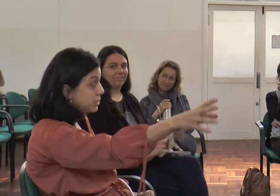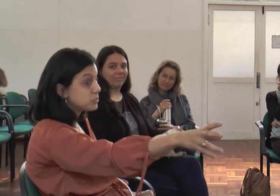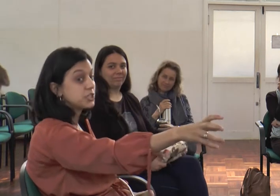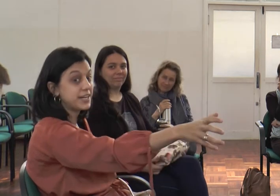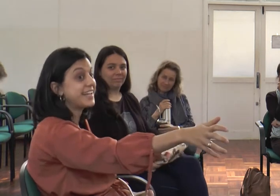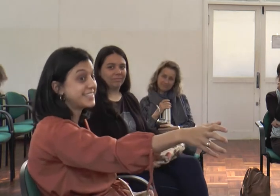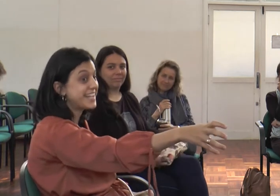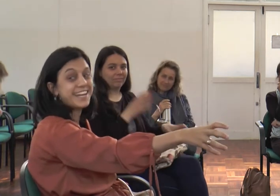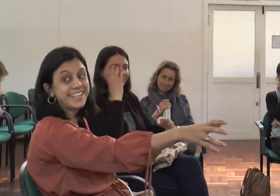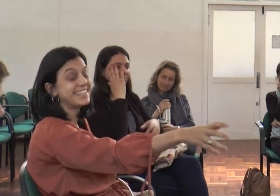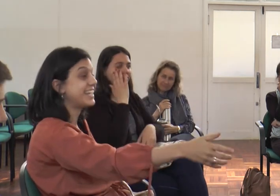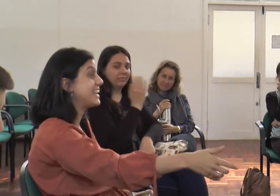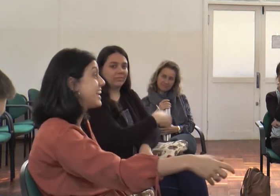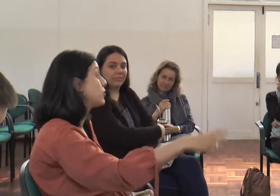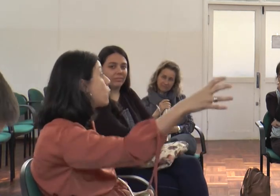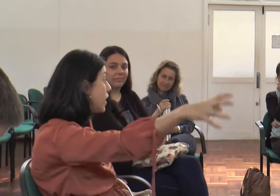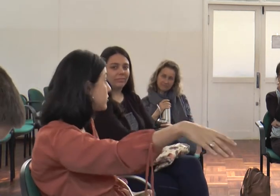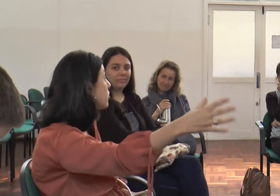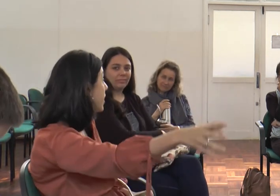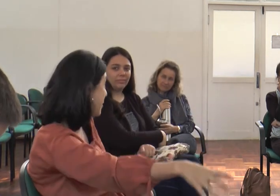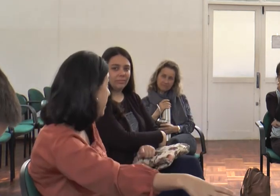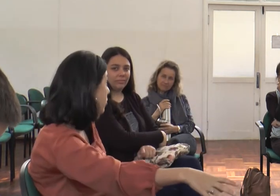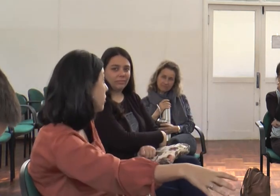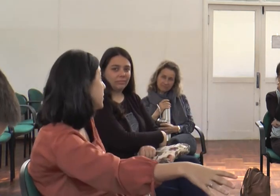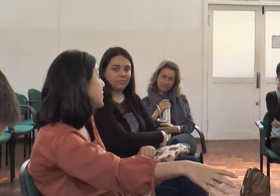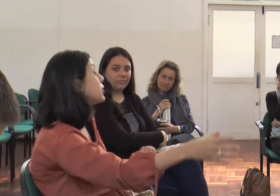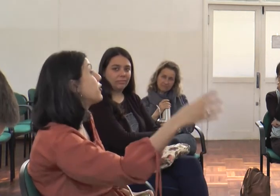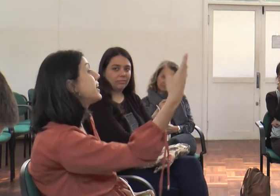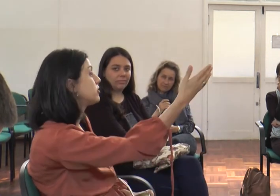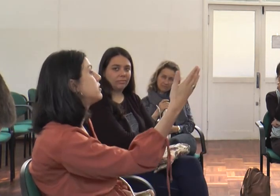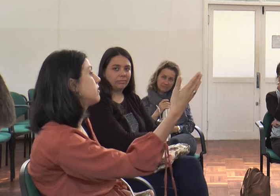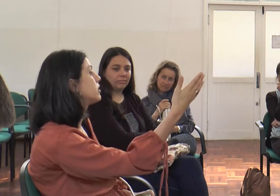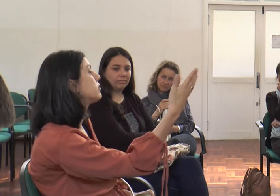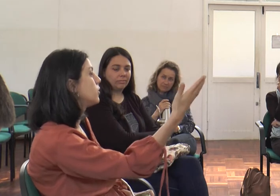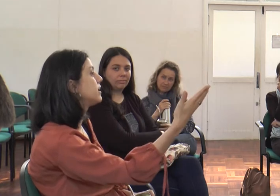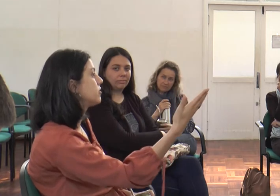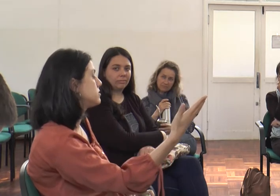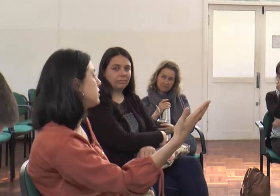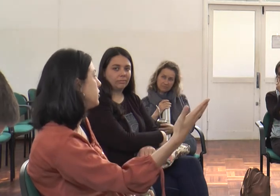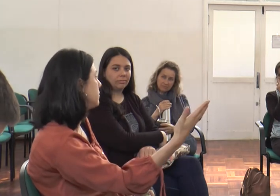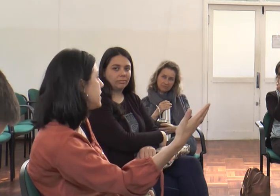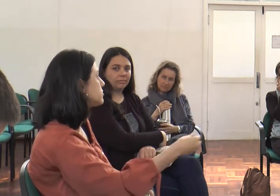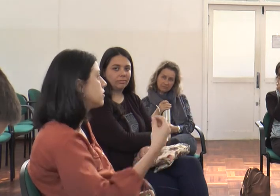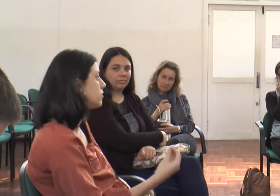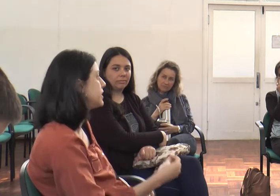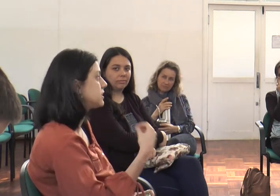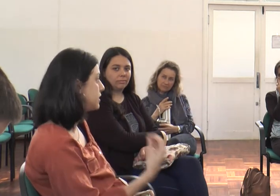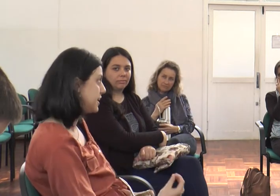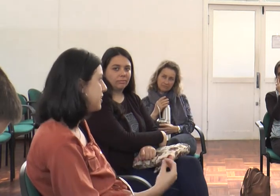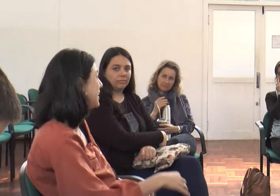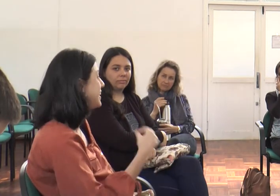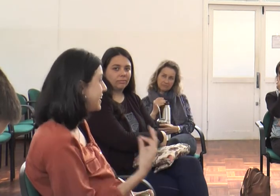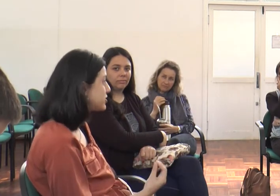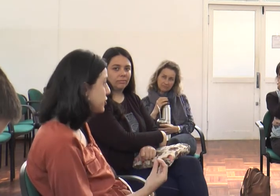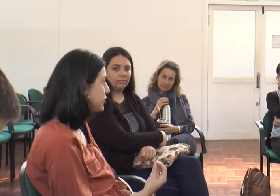pero se lo podemos llevar a ella en un cuarto abajo. Bueno, esto tiene que ver con igualdad de condiciones de los demás, ¿no? Ella